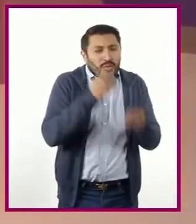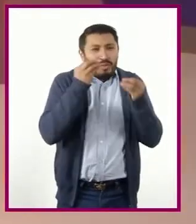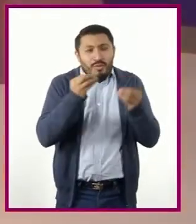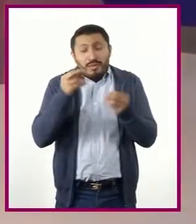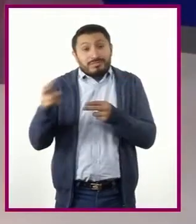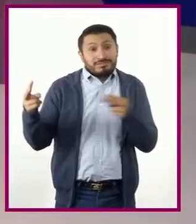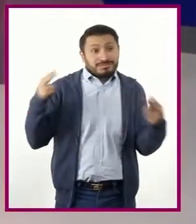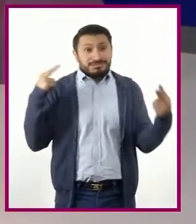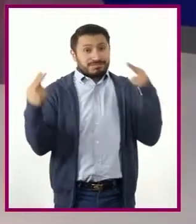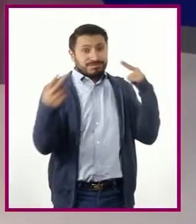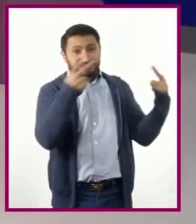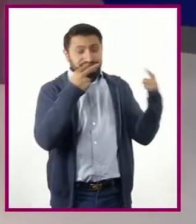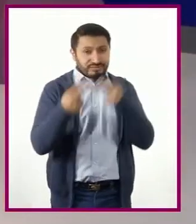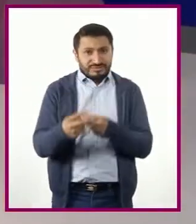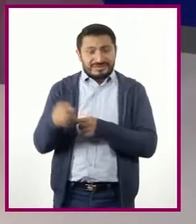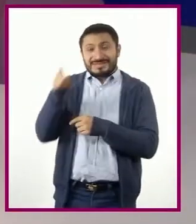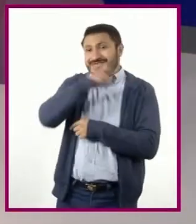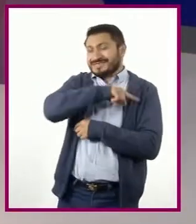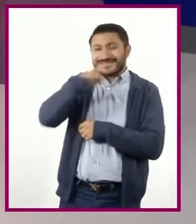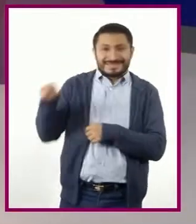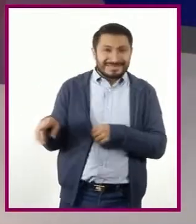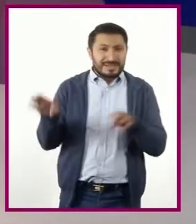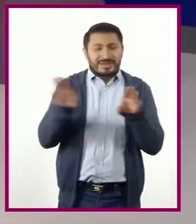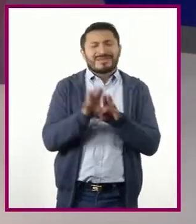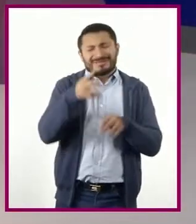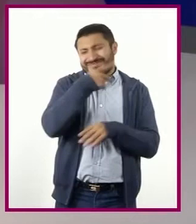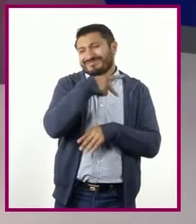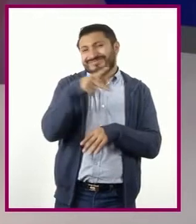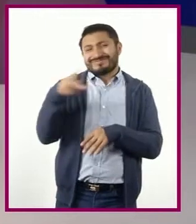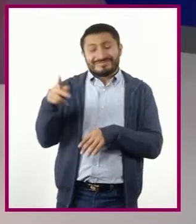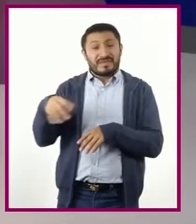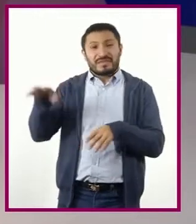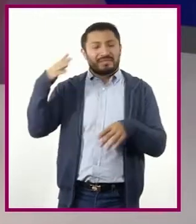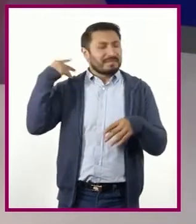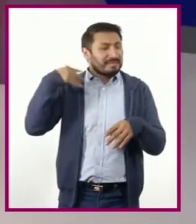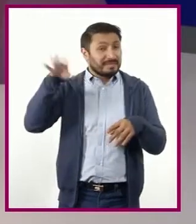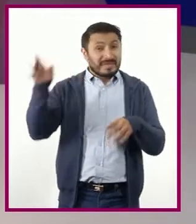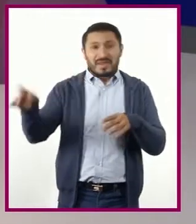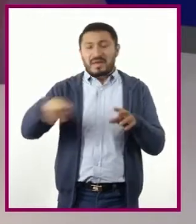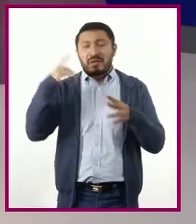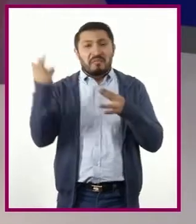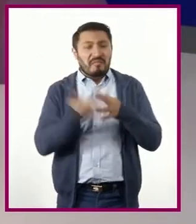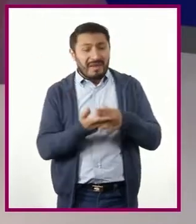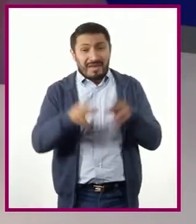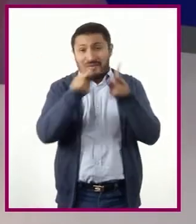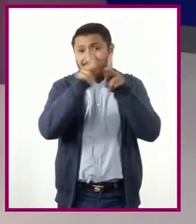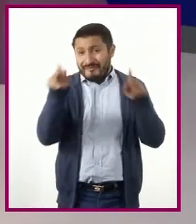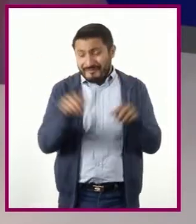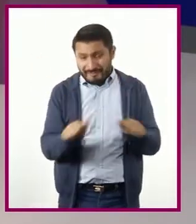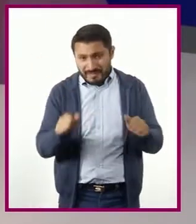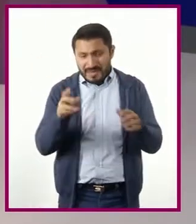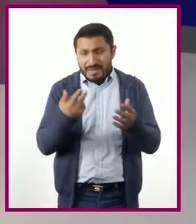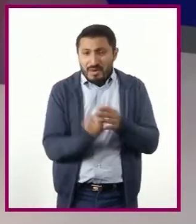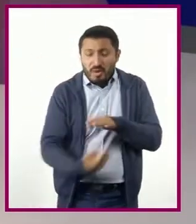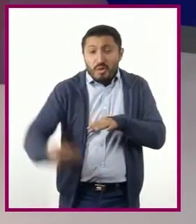están mirando, que ellos son tales, que airados matan y piadosos resucitan.